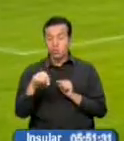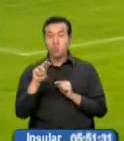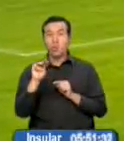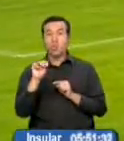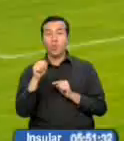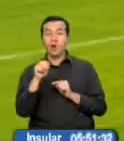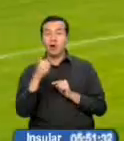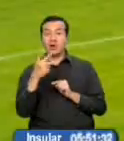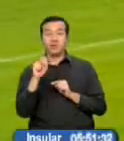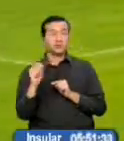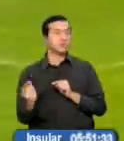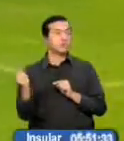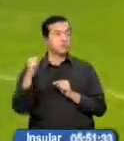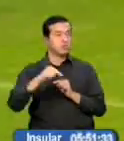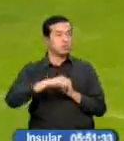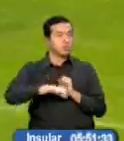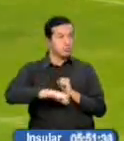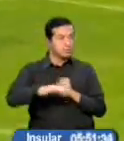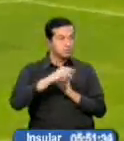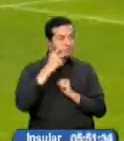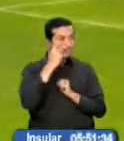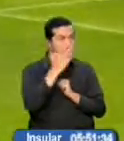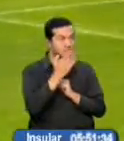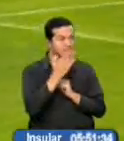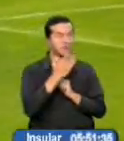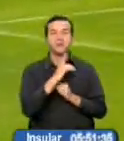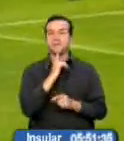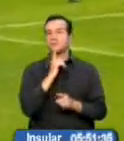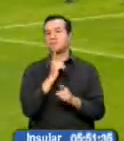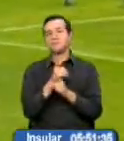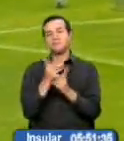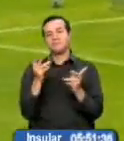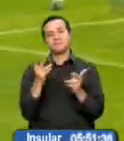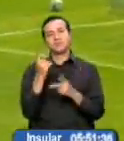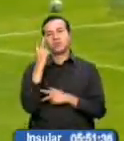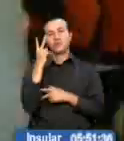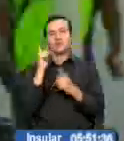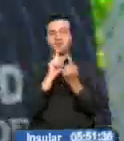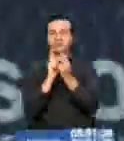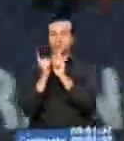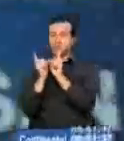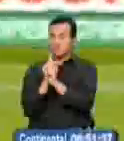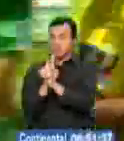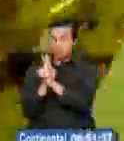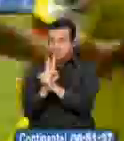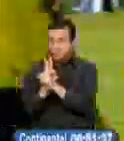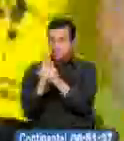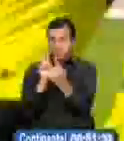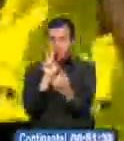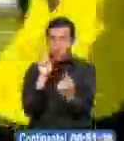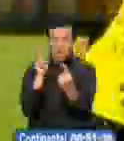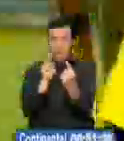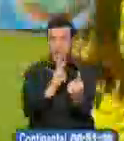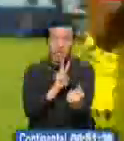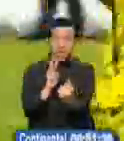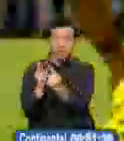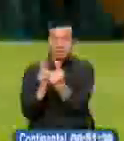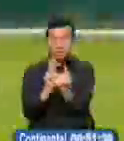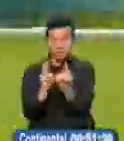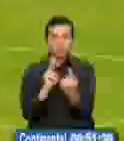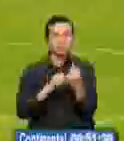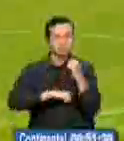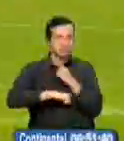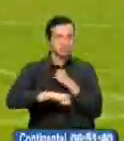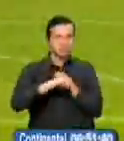Vera. Y otra vez pisando el área y la definición sobre la marca de 2 jugadores de Mushurruna para poner el cuarto y definitivo a los